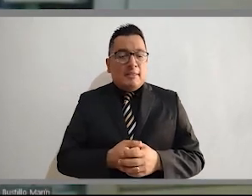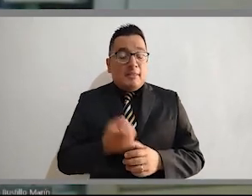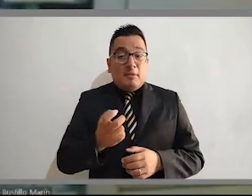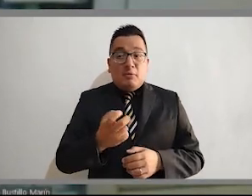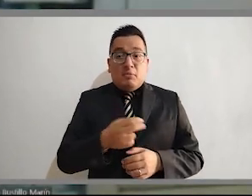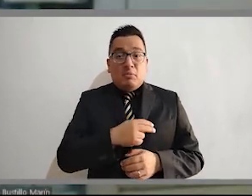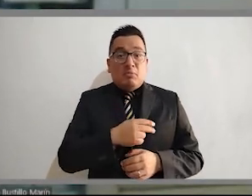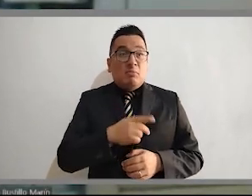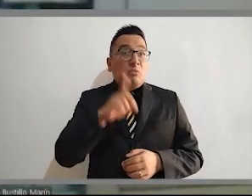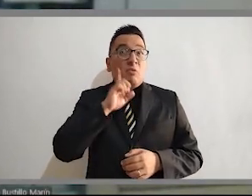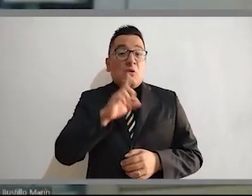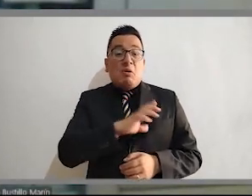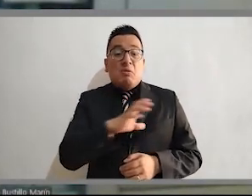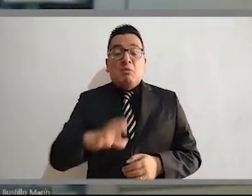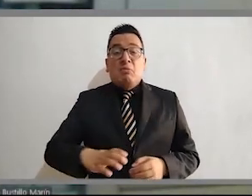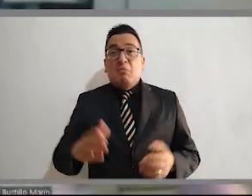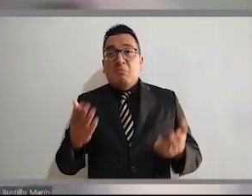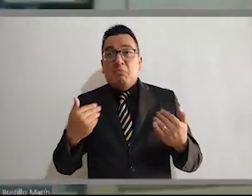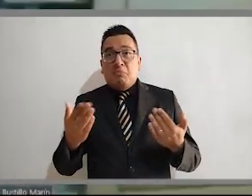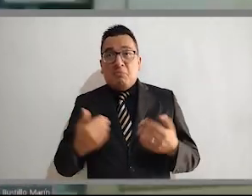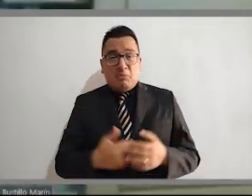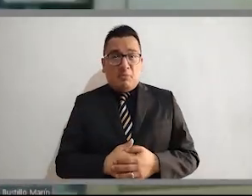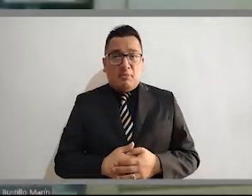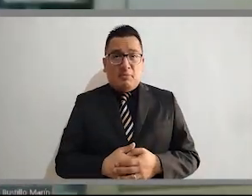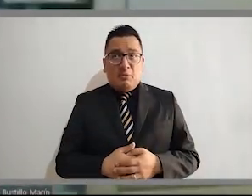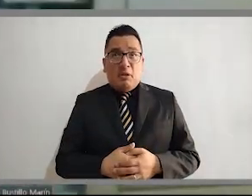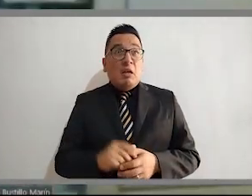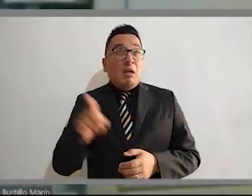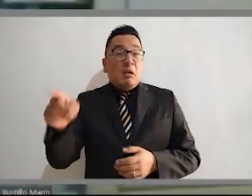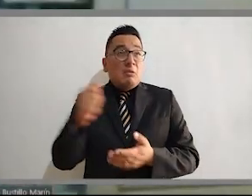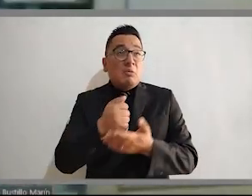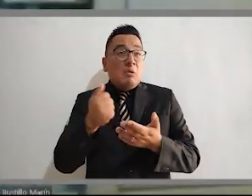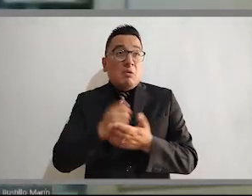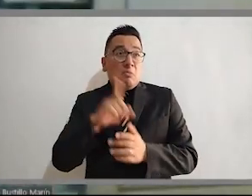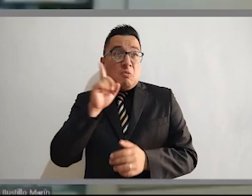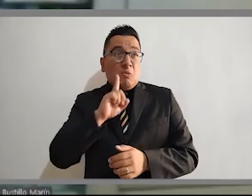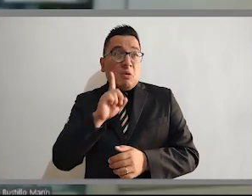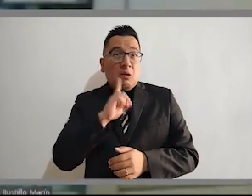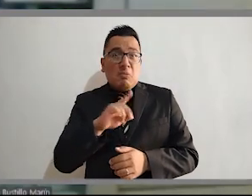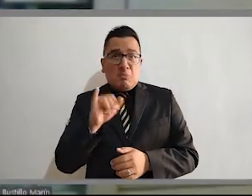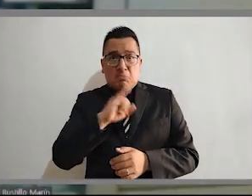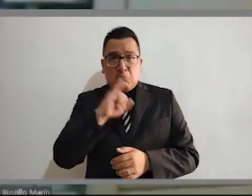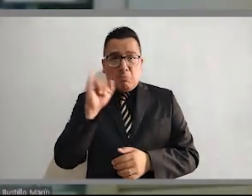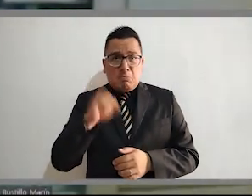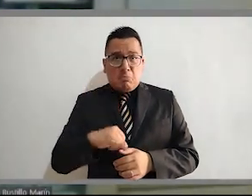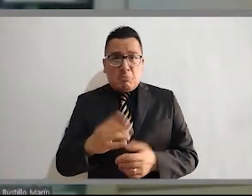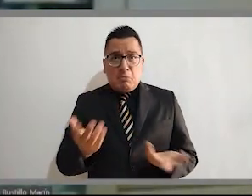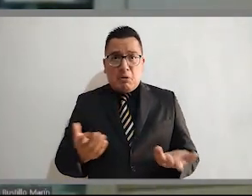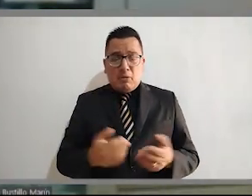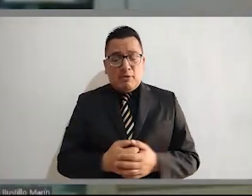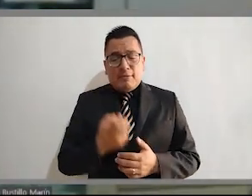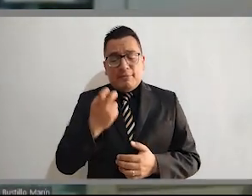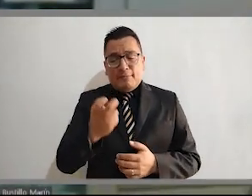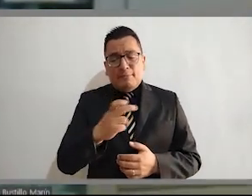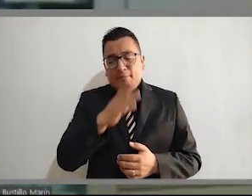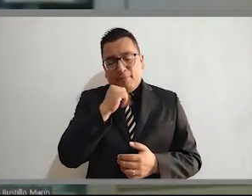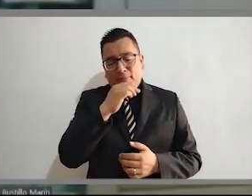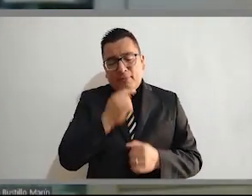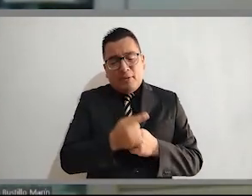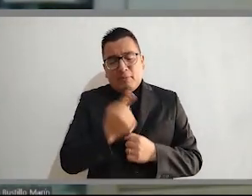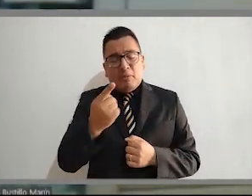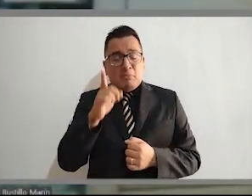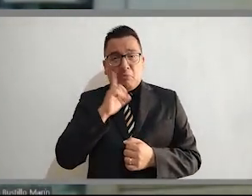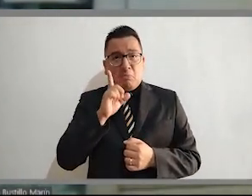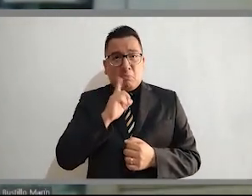como nunca hemos tenido candidatas, y en ese municipio nunca ha habido una mujer, ¿no? Pues entonces no podemos porque